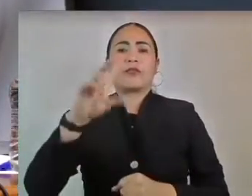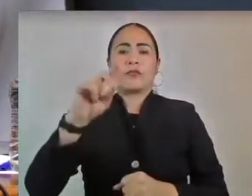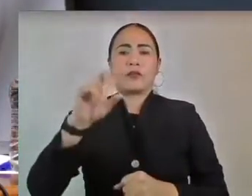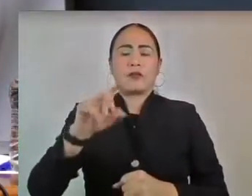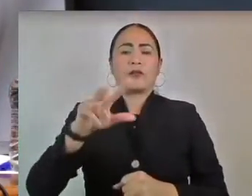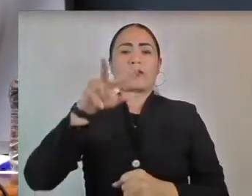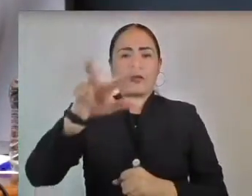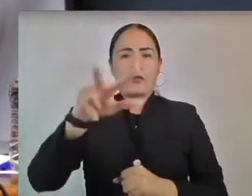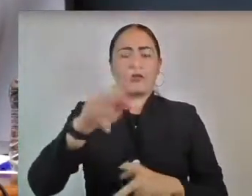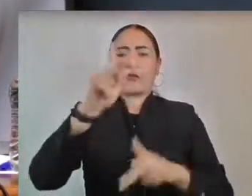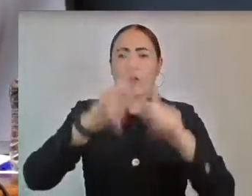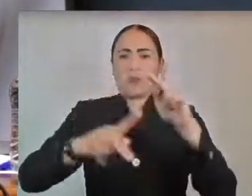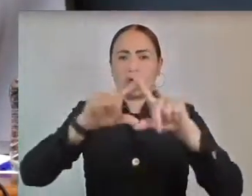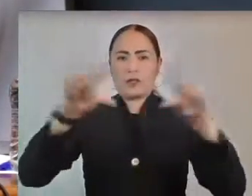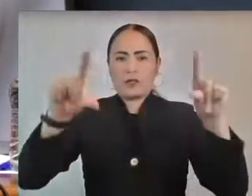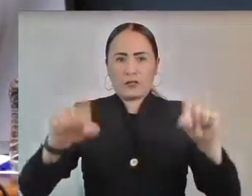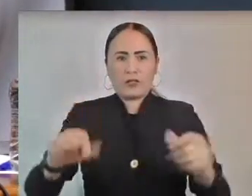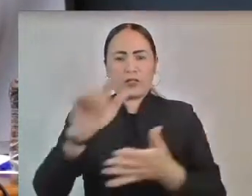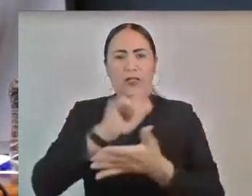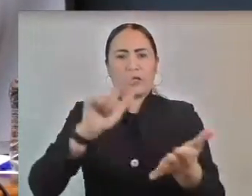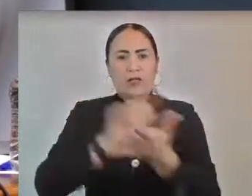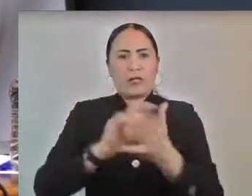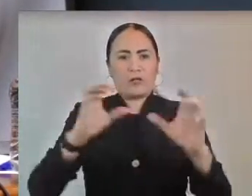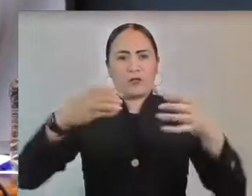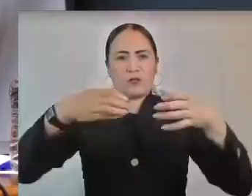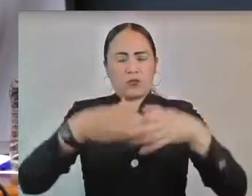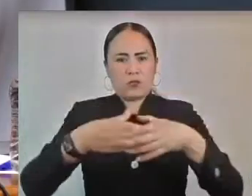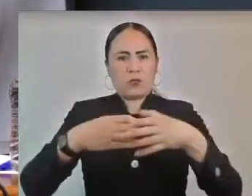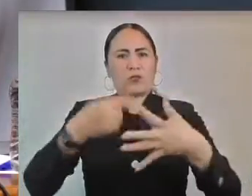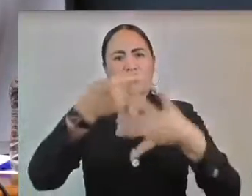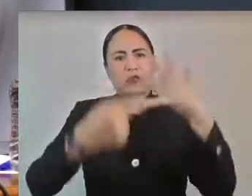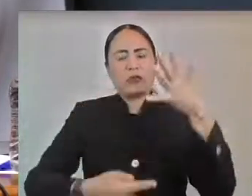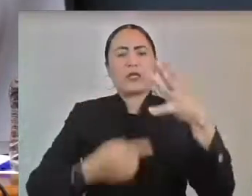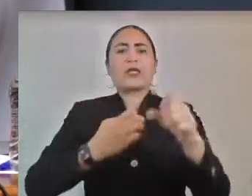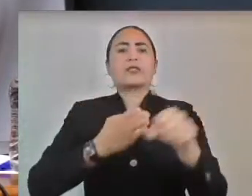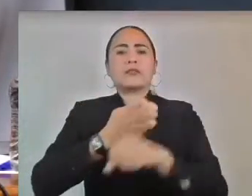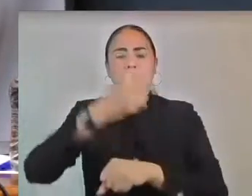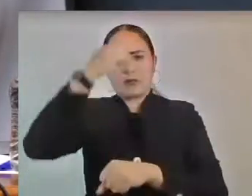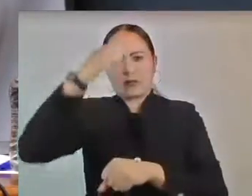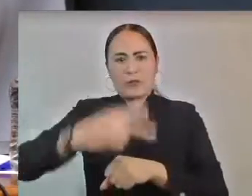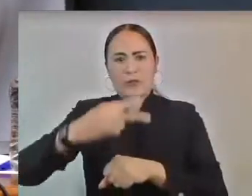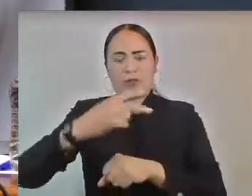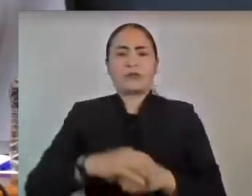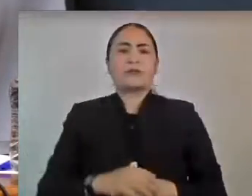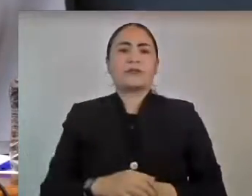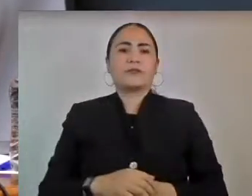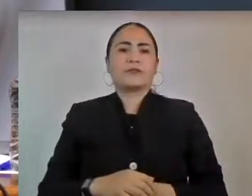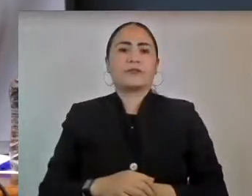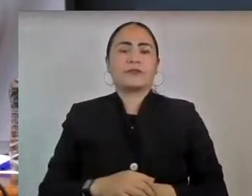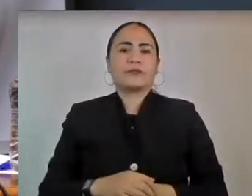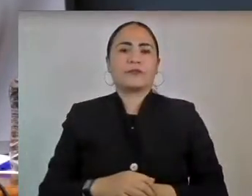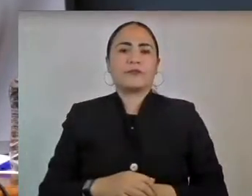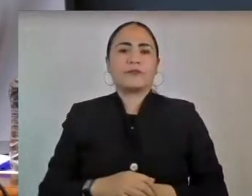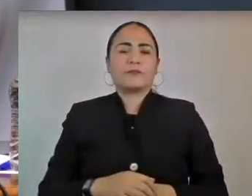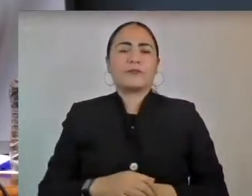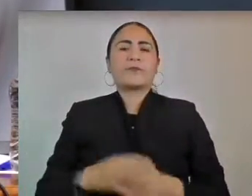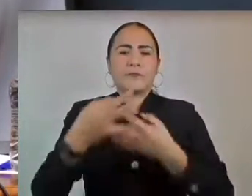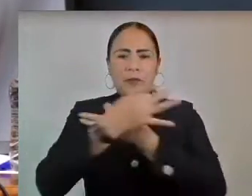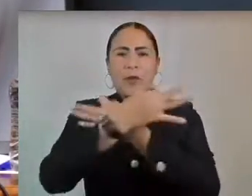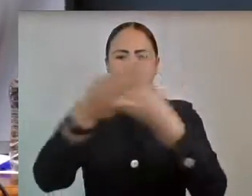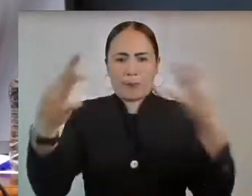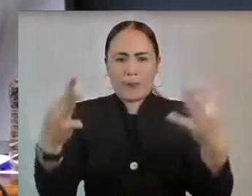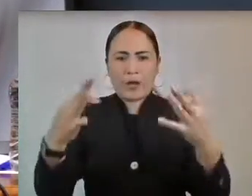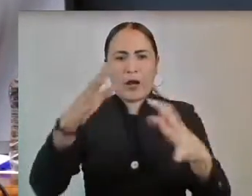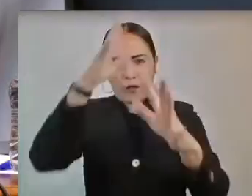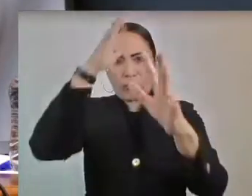fracción cuarta de la Ley Orgánica del Poder Legislativo del Estado Libre y Soberano de México, ha tenido a bien emitir el siguiente